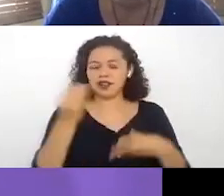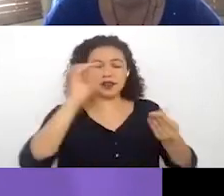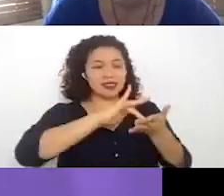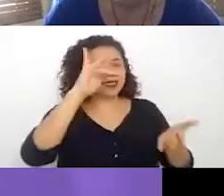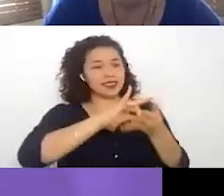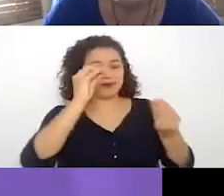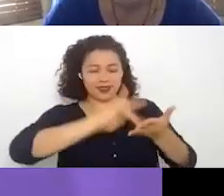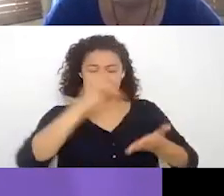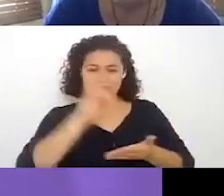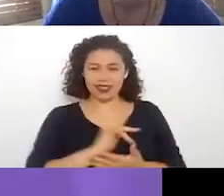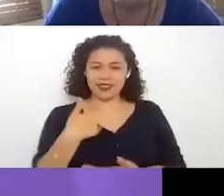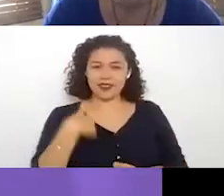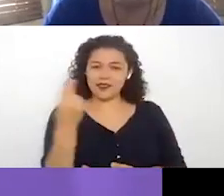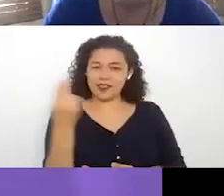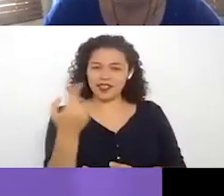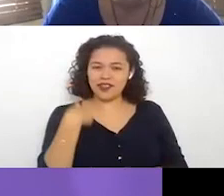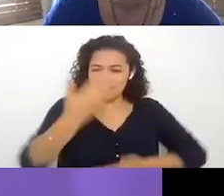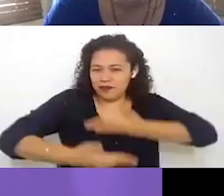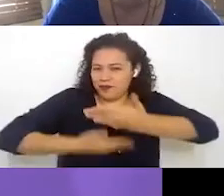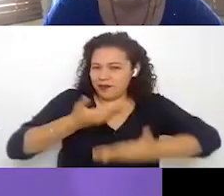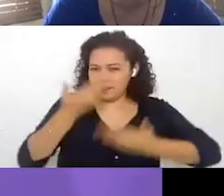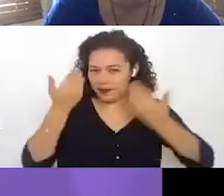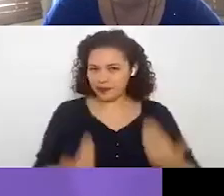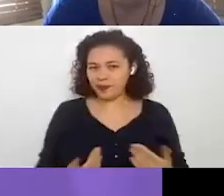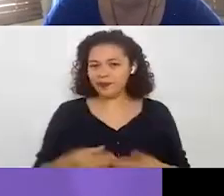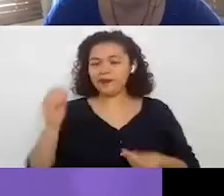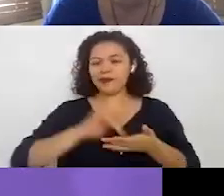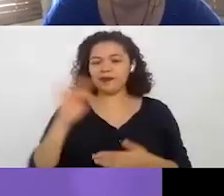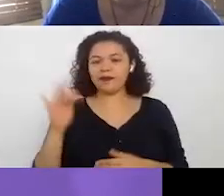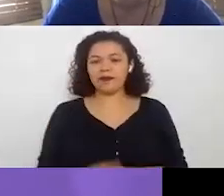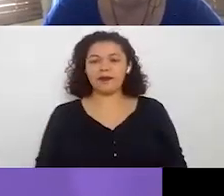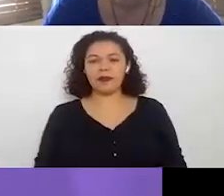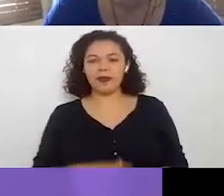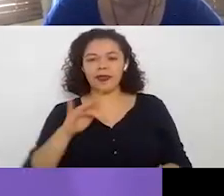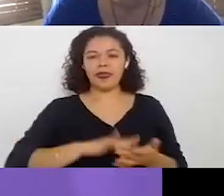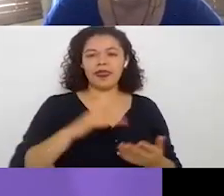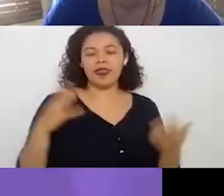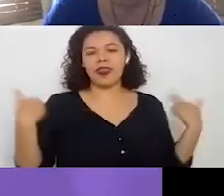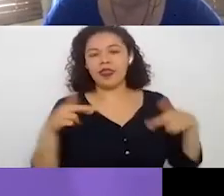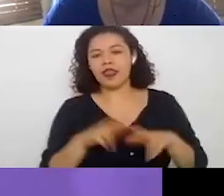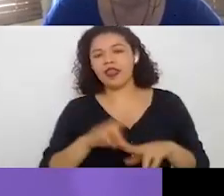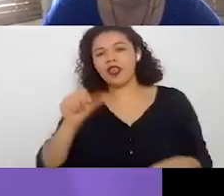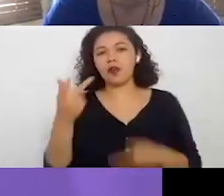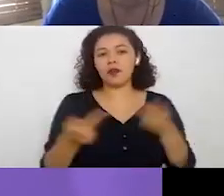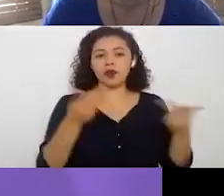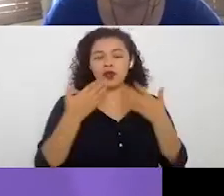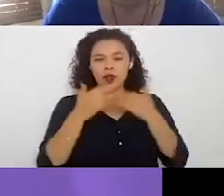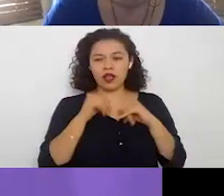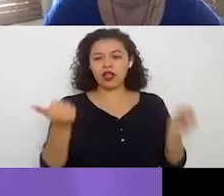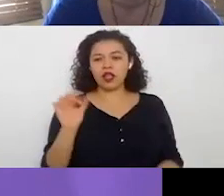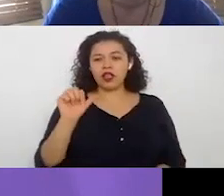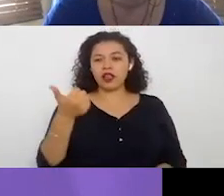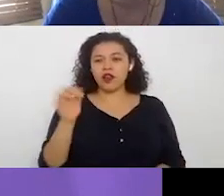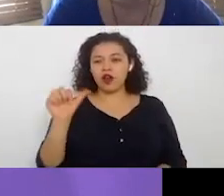que necesiten, estamos a las órdenes. Gracias. Gracias, maestra. No tenemos preguntas. No sé si